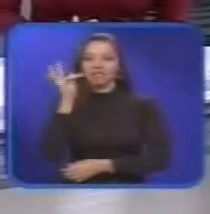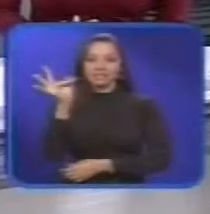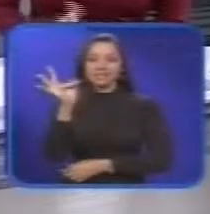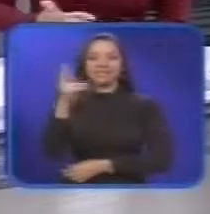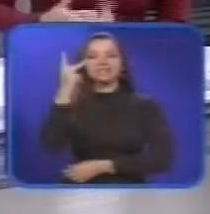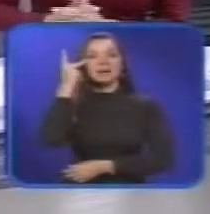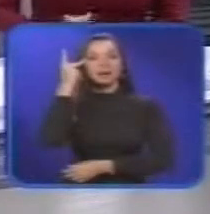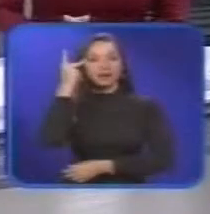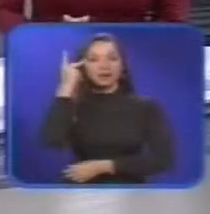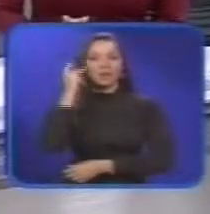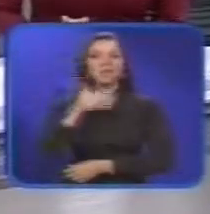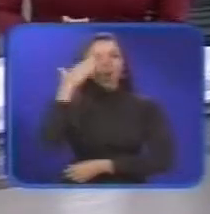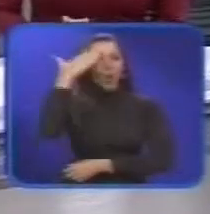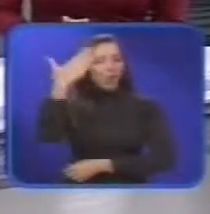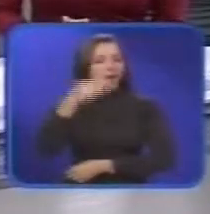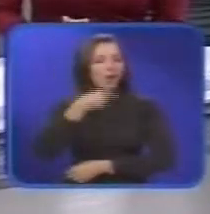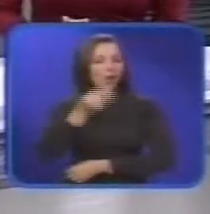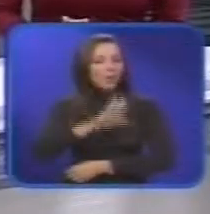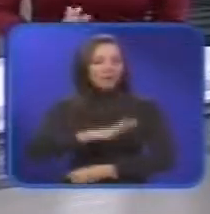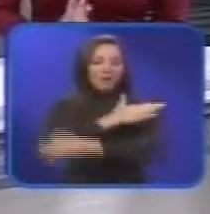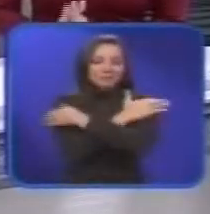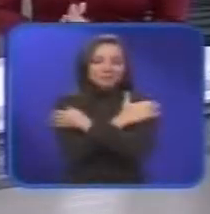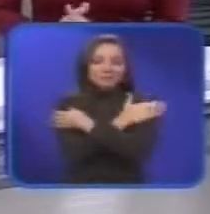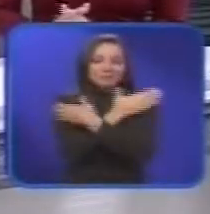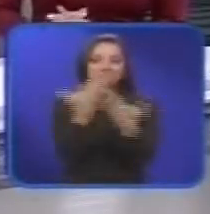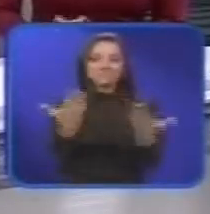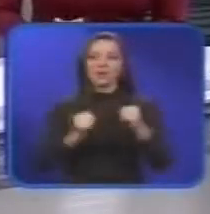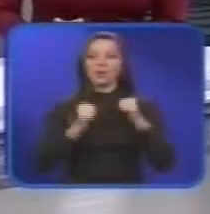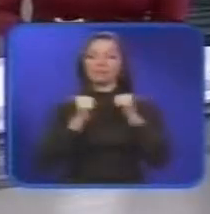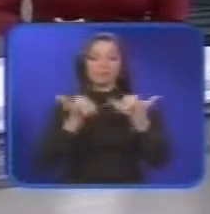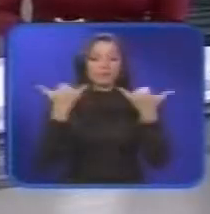y Pedro Guerrero. Hola, ¿qué tal amigos? Un fuerte abrazo para todos. Comenzamos de inmediato con las noticias del día.